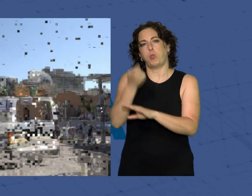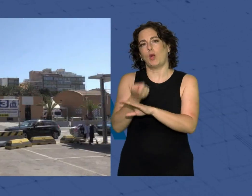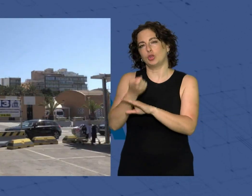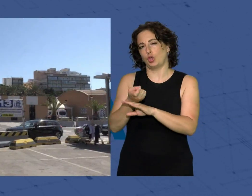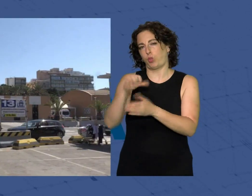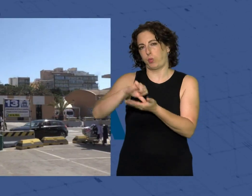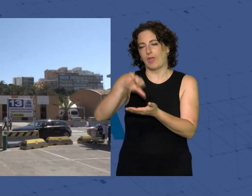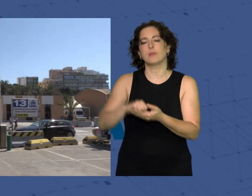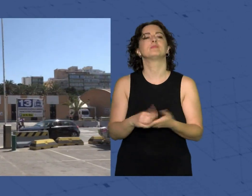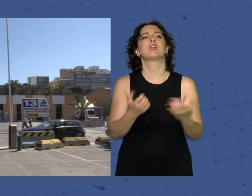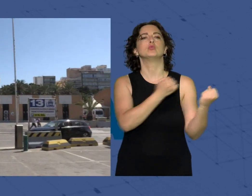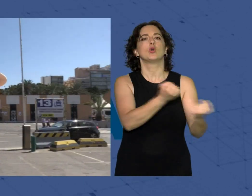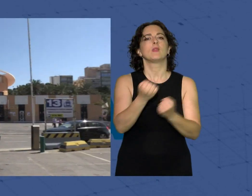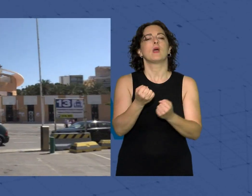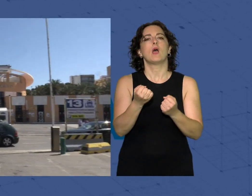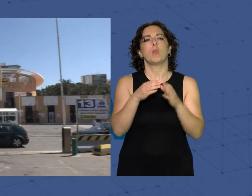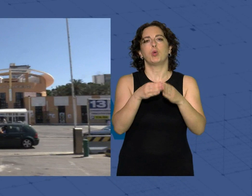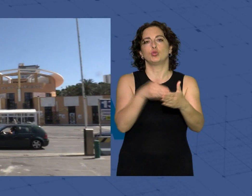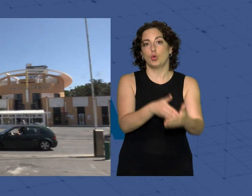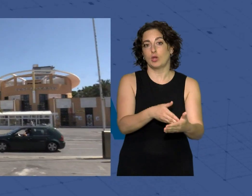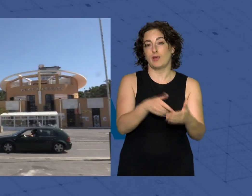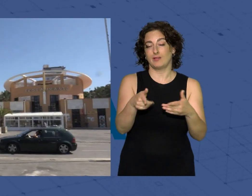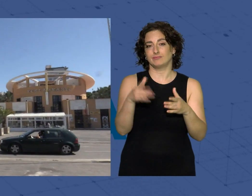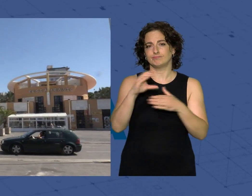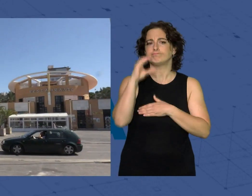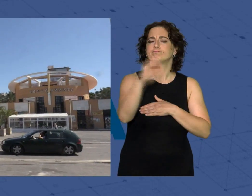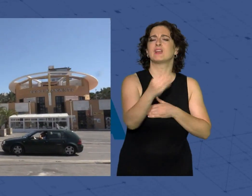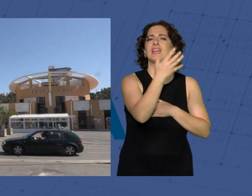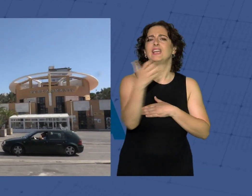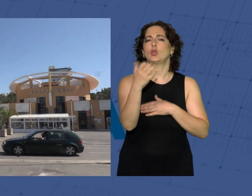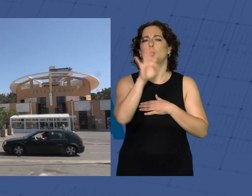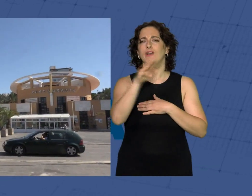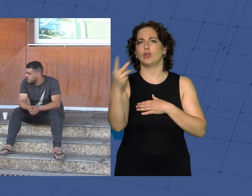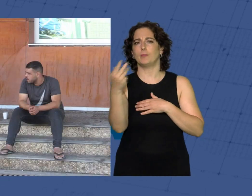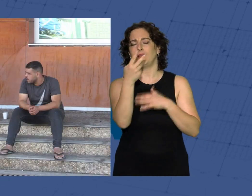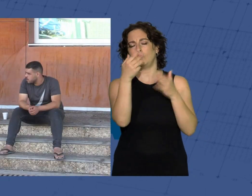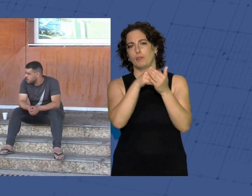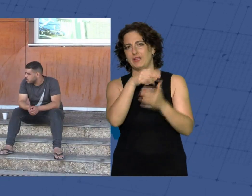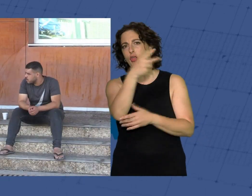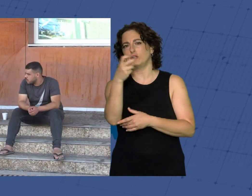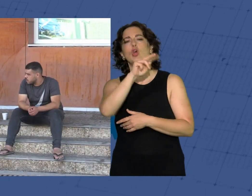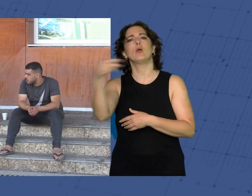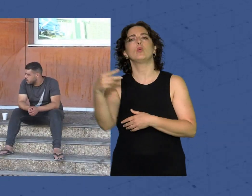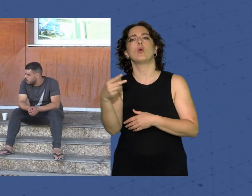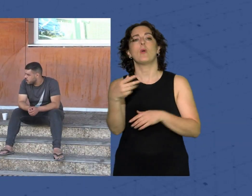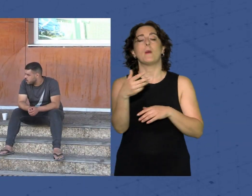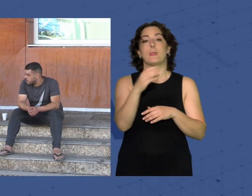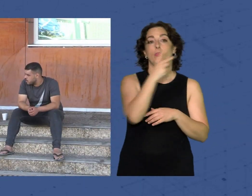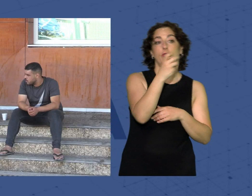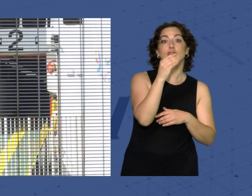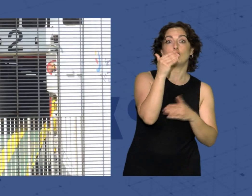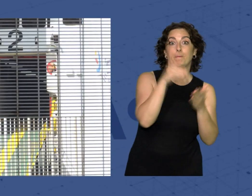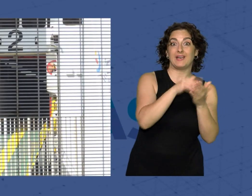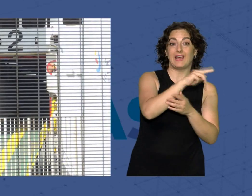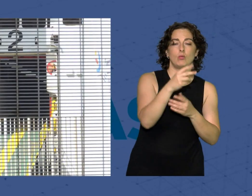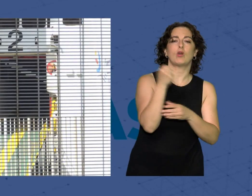La autoridad portuaria de Almería destina a la OPE del presente año 542.200 euros de los que la mayor partida 200.000 euros está destinada